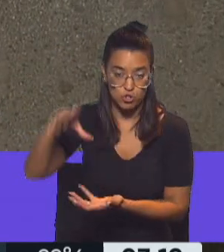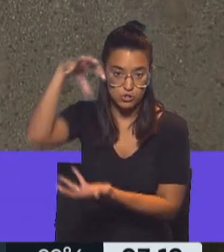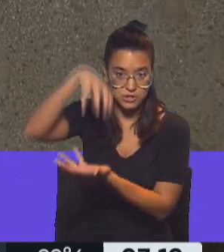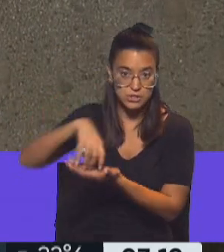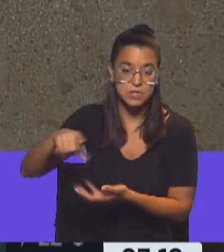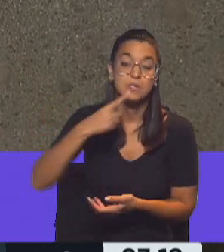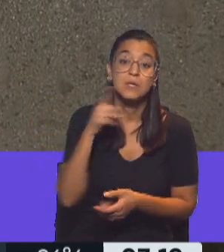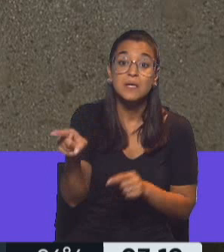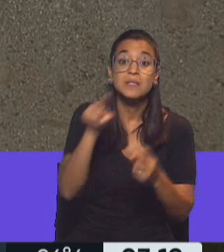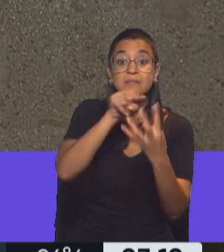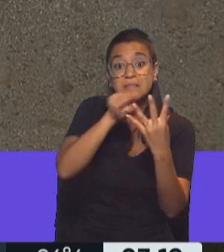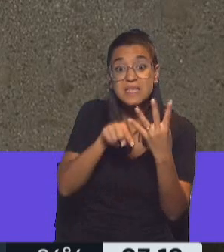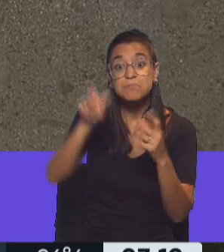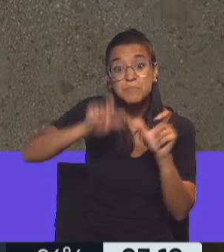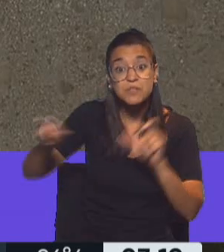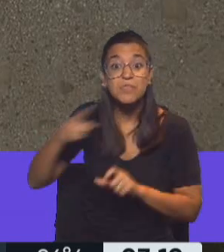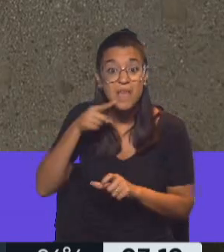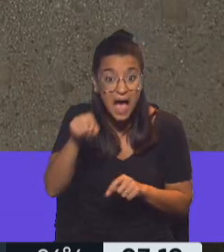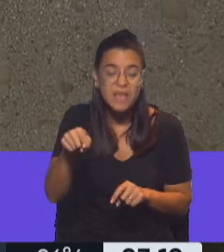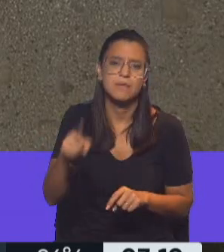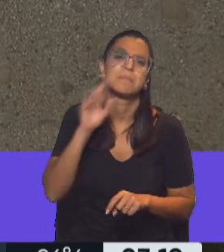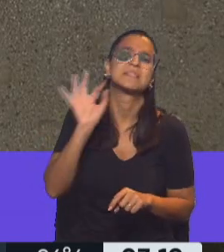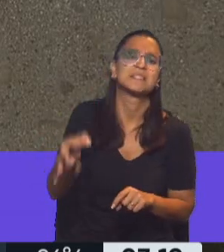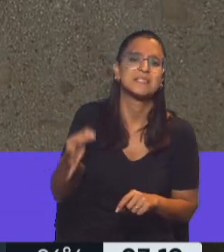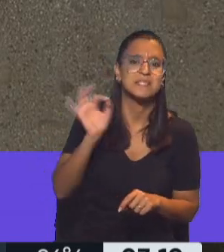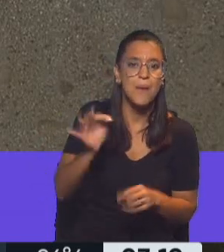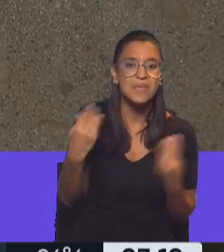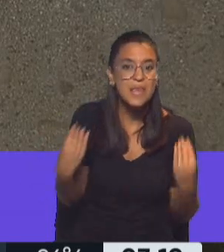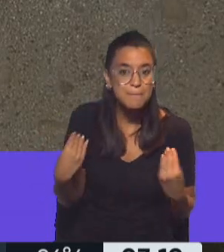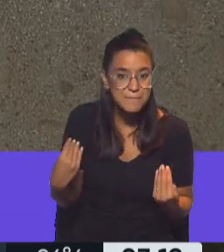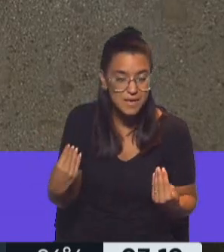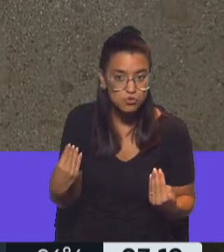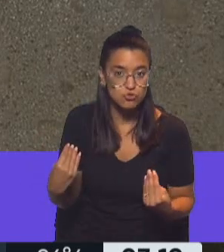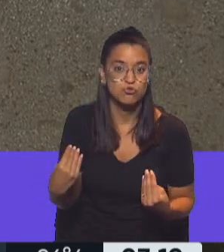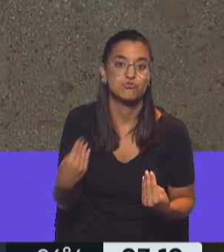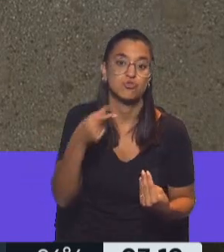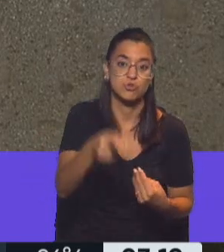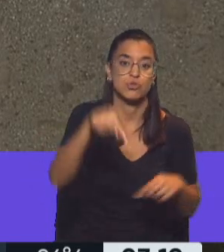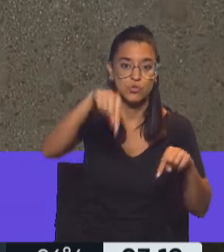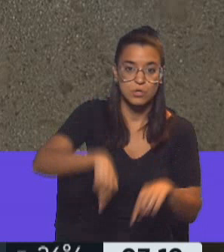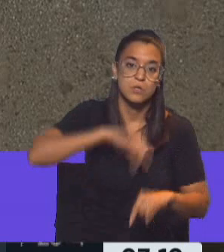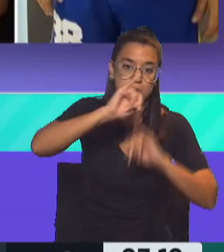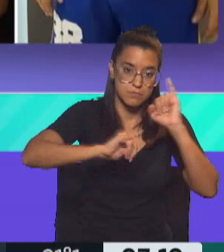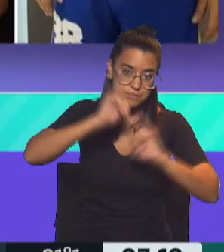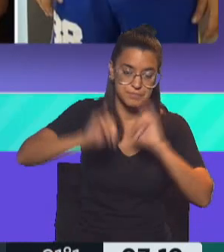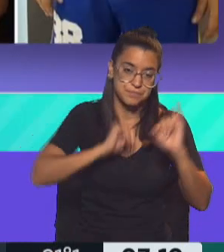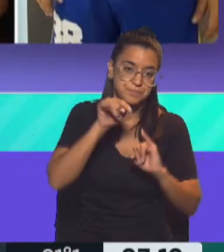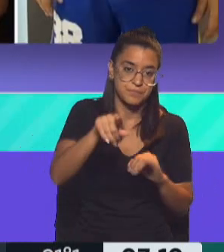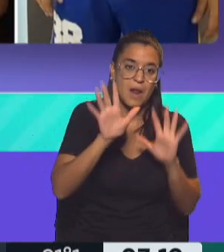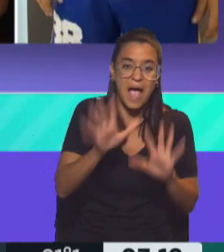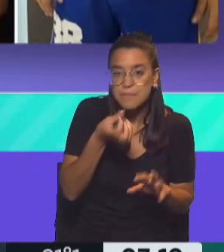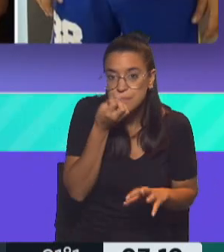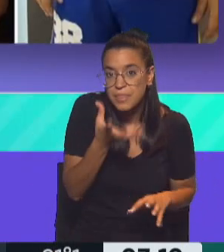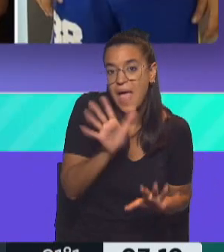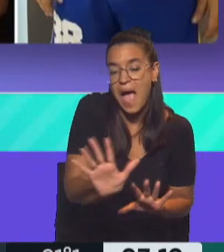estas tres personas allí recién se enteraron de lo que había pasado de eso va con constar la declaración